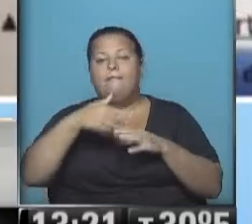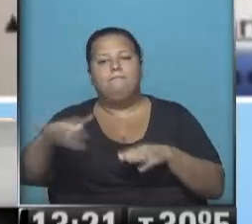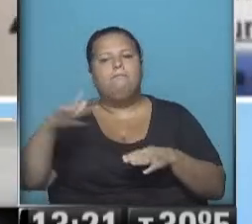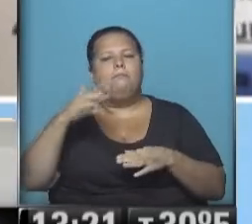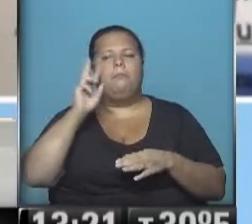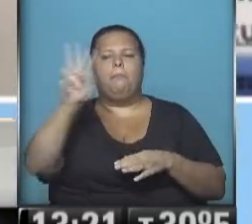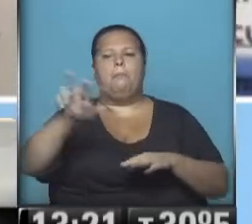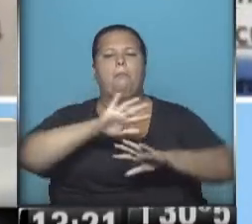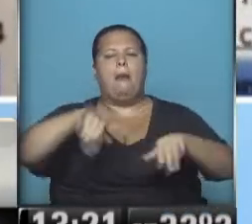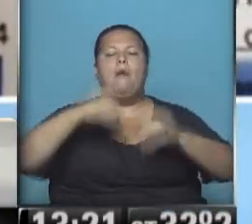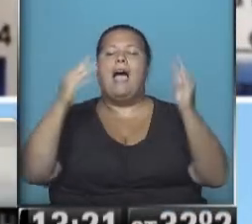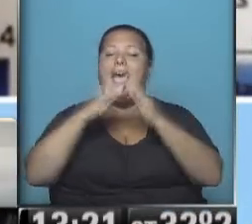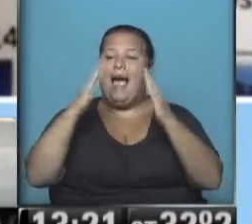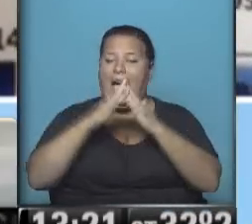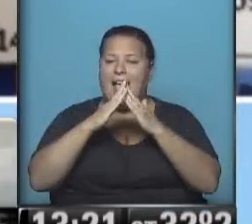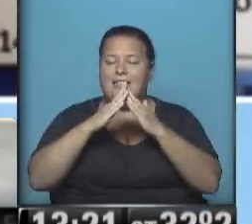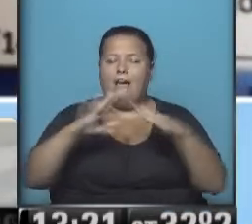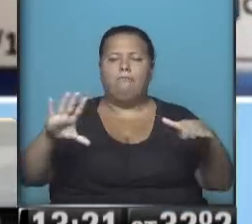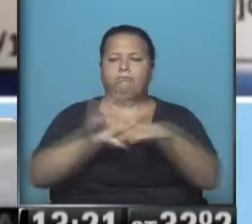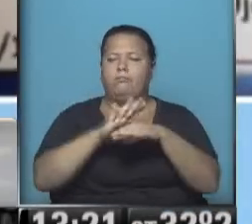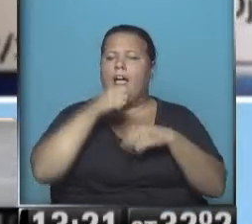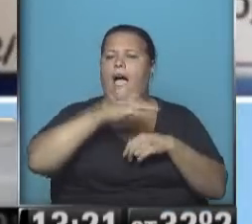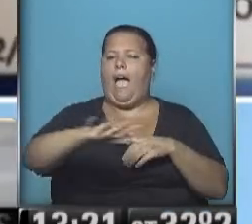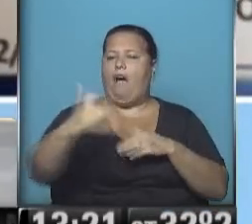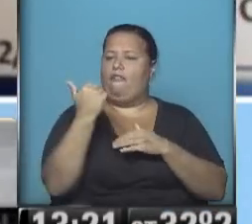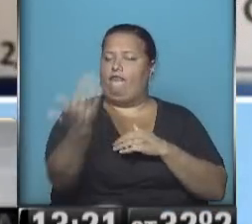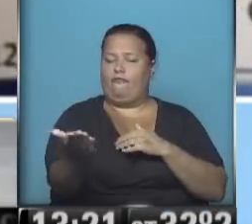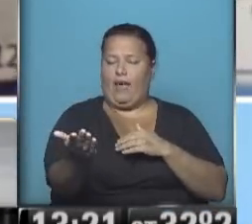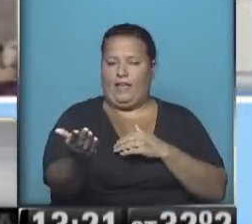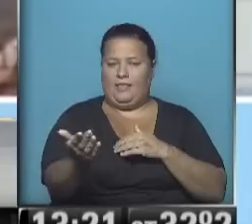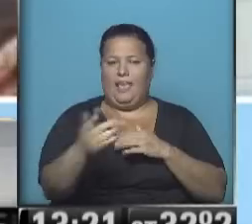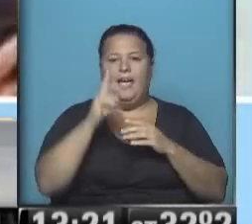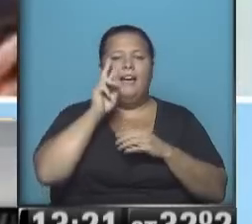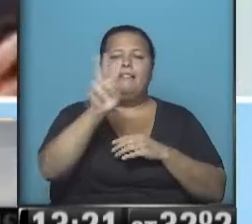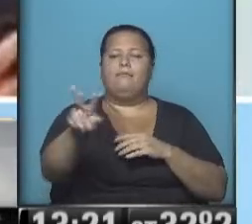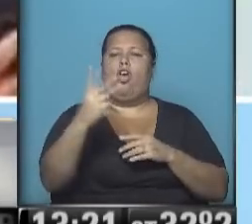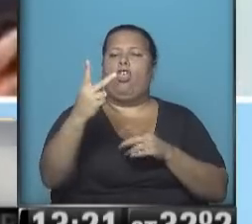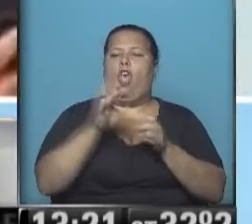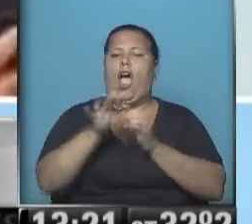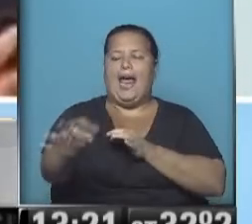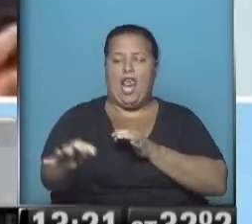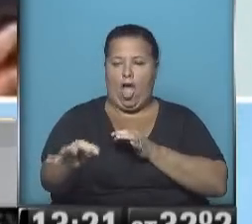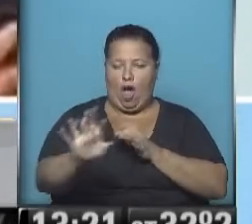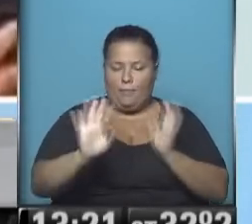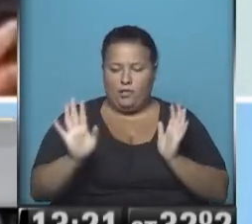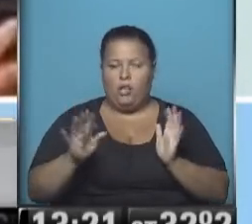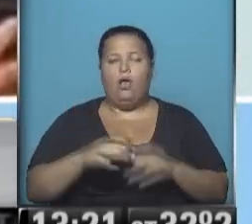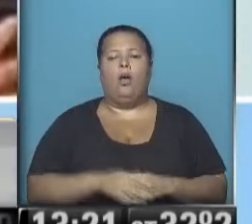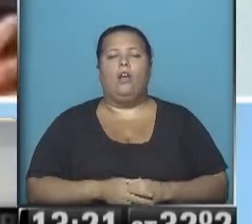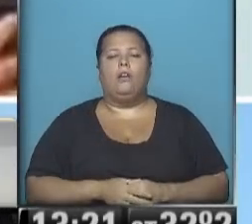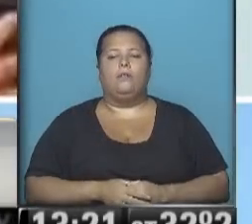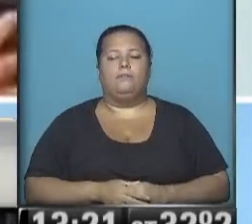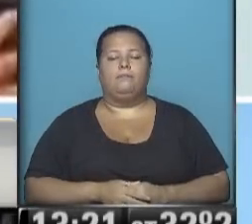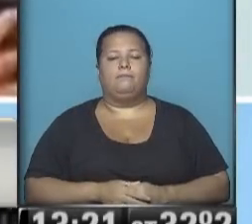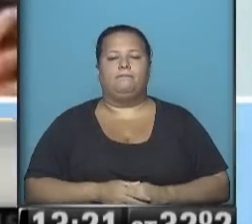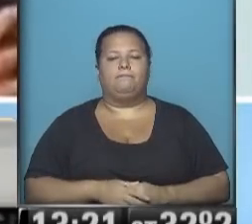ver la playa porque es una casa que está justo frente al mar es decir se tiene una visibilidad de 2 km y lo